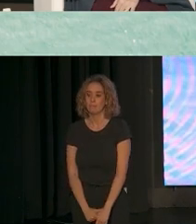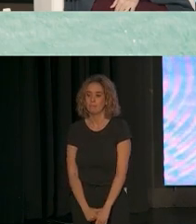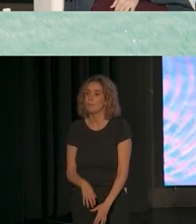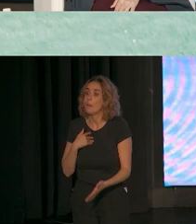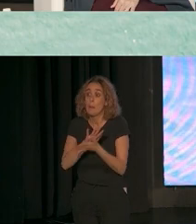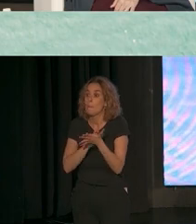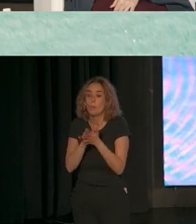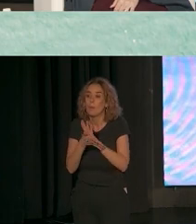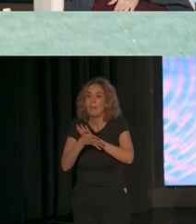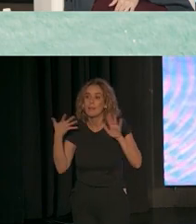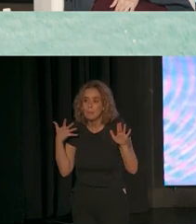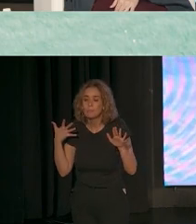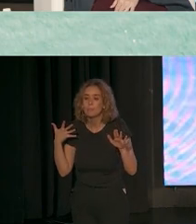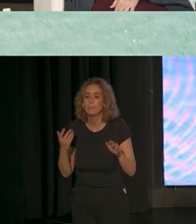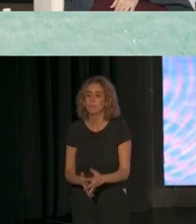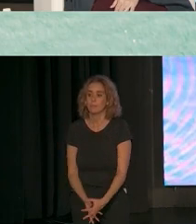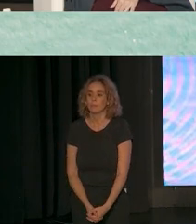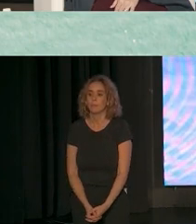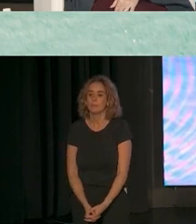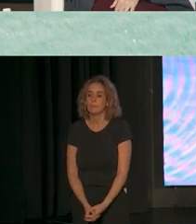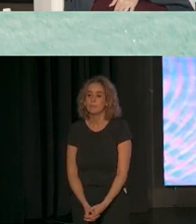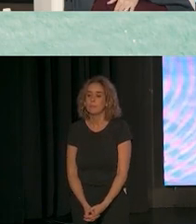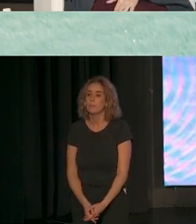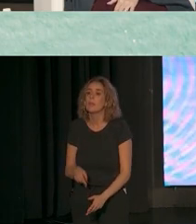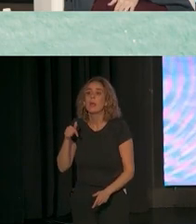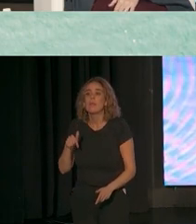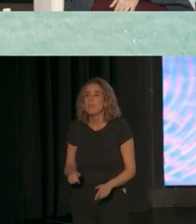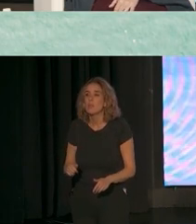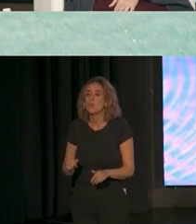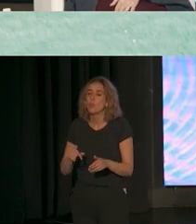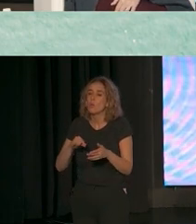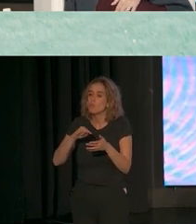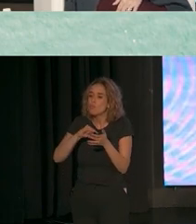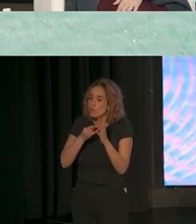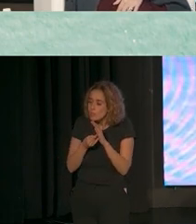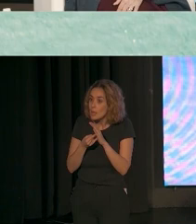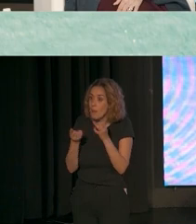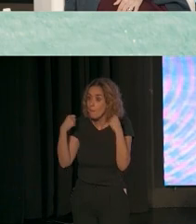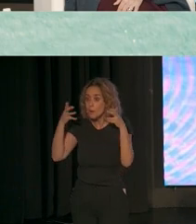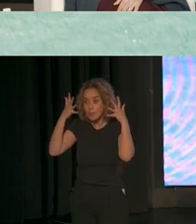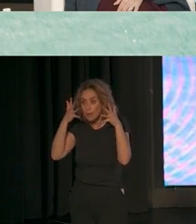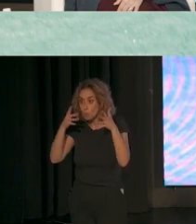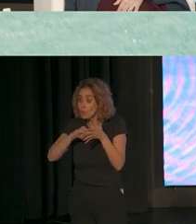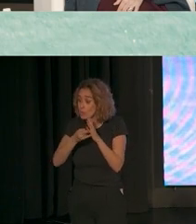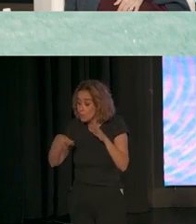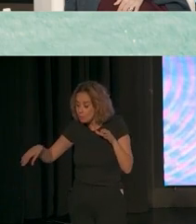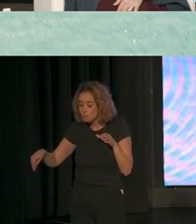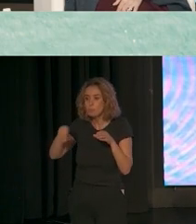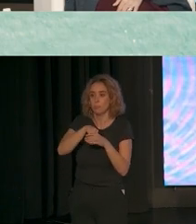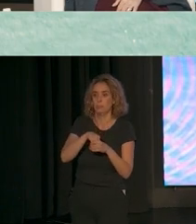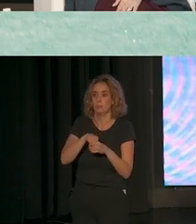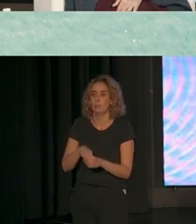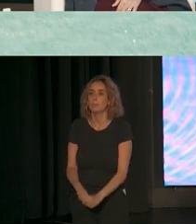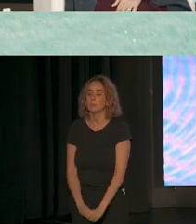Voy a hablar rápidamente de que tiene que formar parte de un sistema, las prácticas recomendadas. Sin duda, desde el momento en el